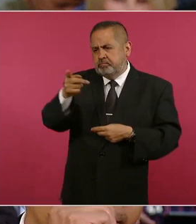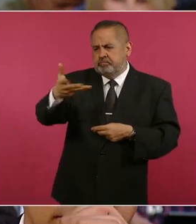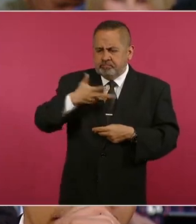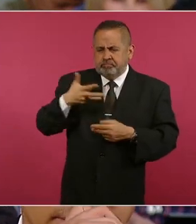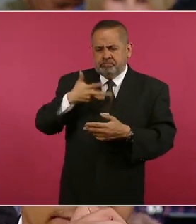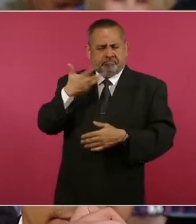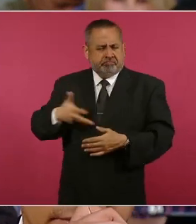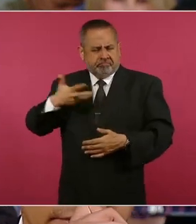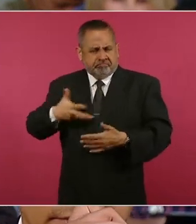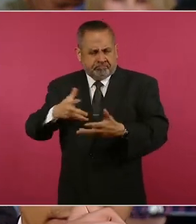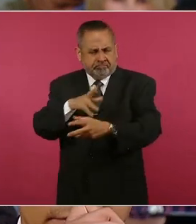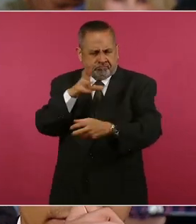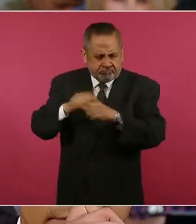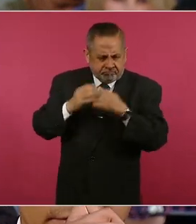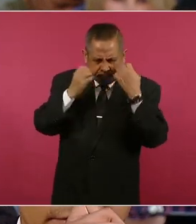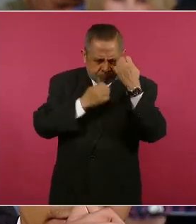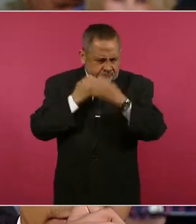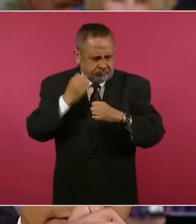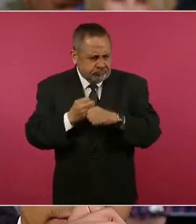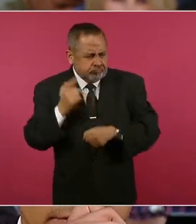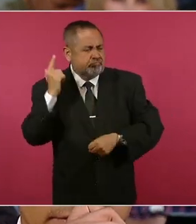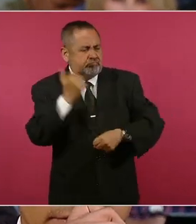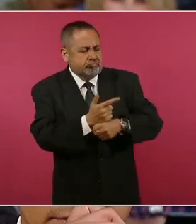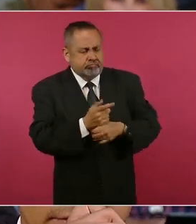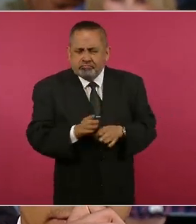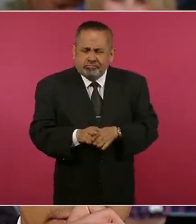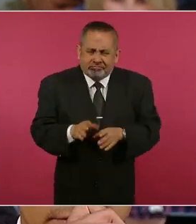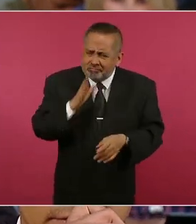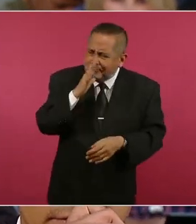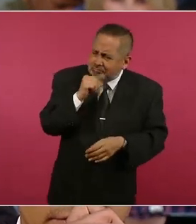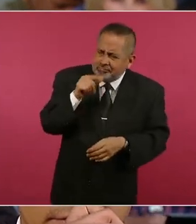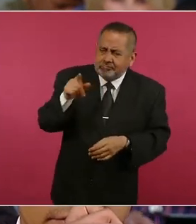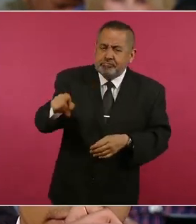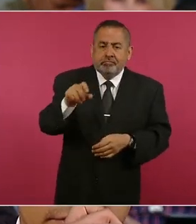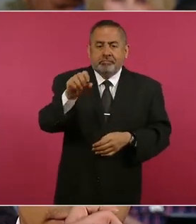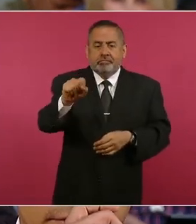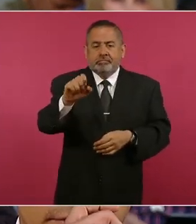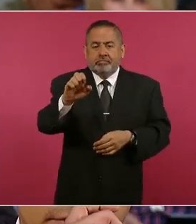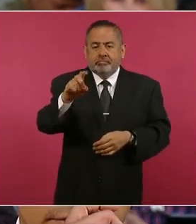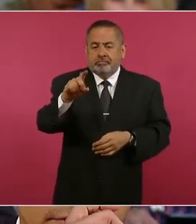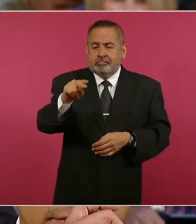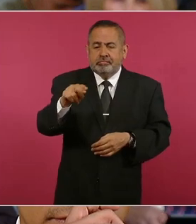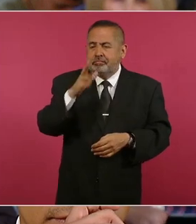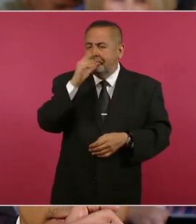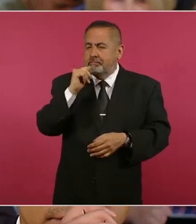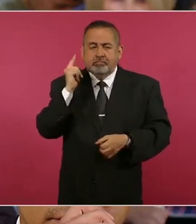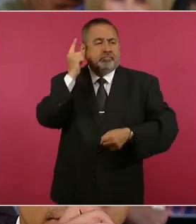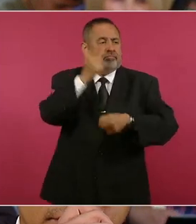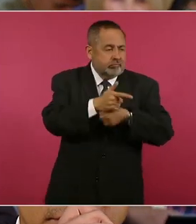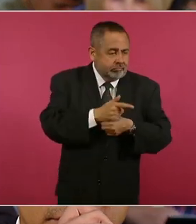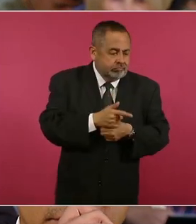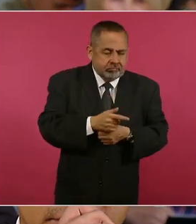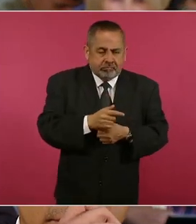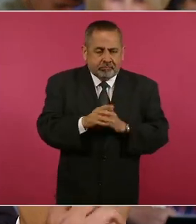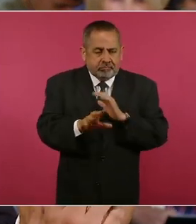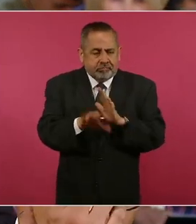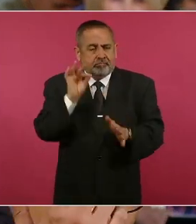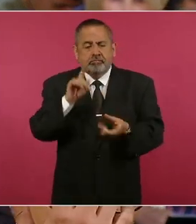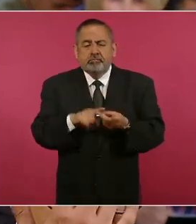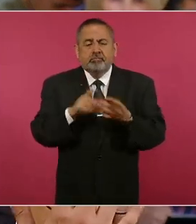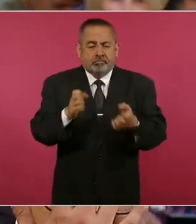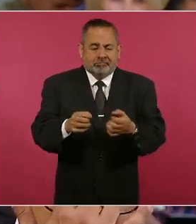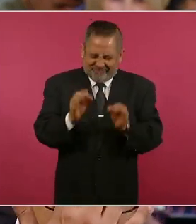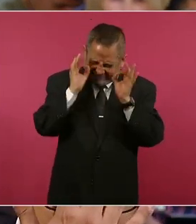todos estos equipos y aparatos, ¿cómo es que la SEDENA no se pudiera determinar o tomar toda esa información para dar con el